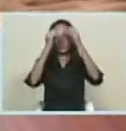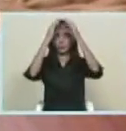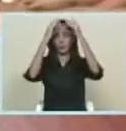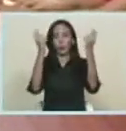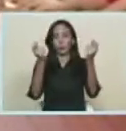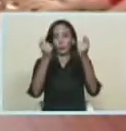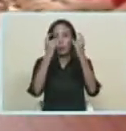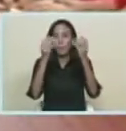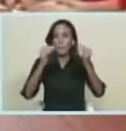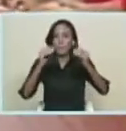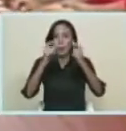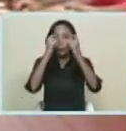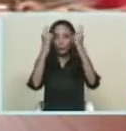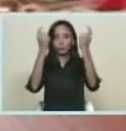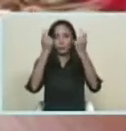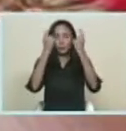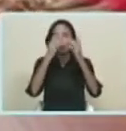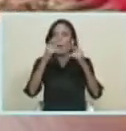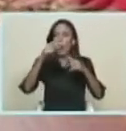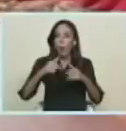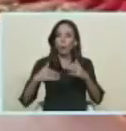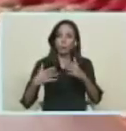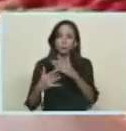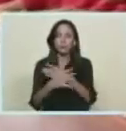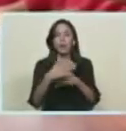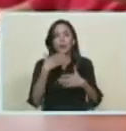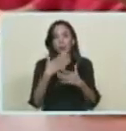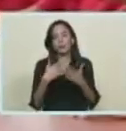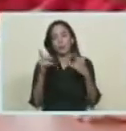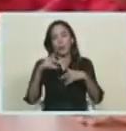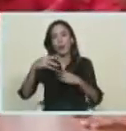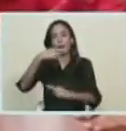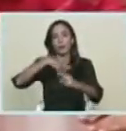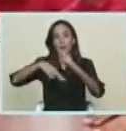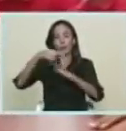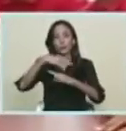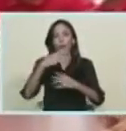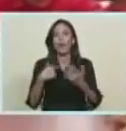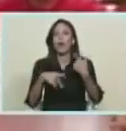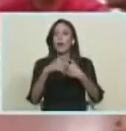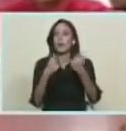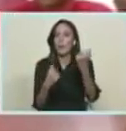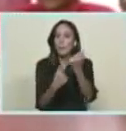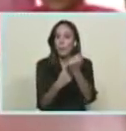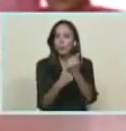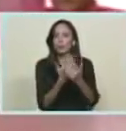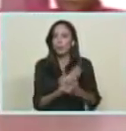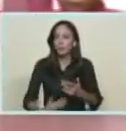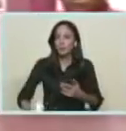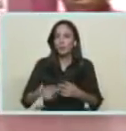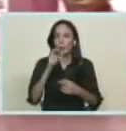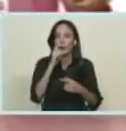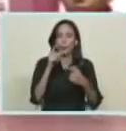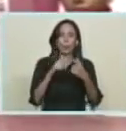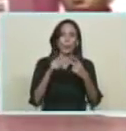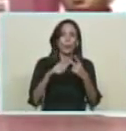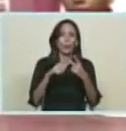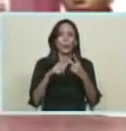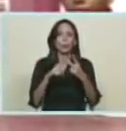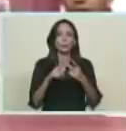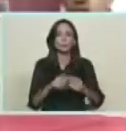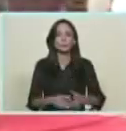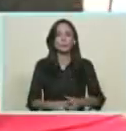hemos venido reuniéndonos hoy por hoy, gracias a la revolución, gracias al apoyo del presidente, de usted como presidente Nicolás Maduro, del